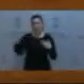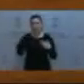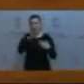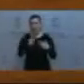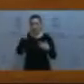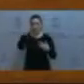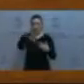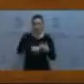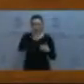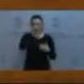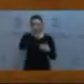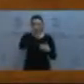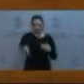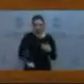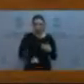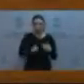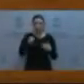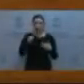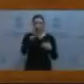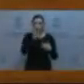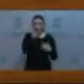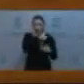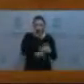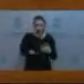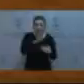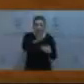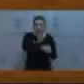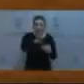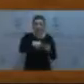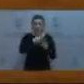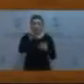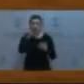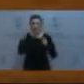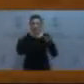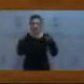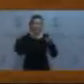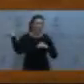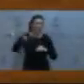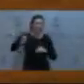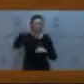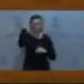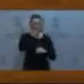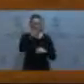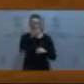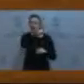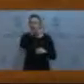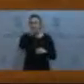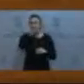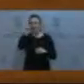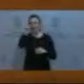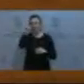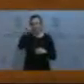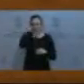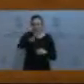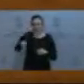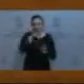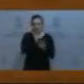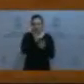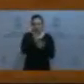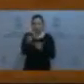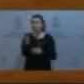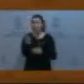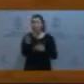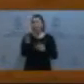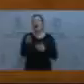escuelas infantiles de 0 a 3 años están entre las más caras de España. Cuestan 330 euros al mes. Y por si eso no fuera poco,